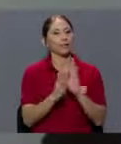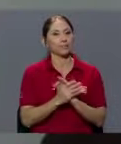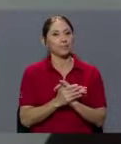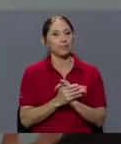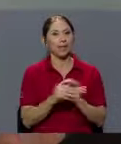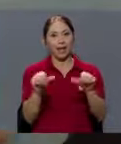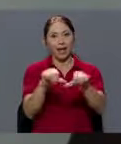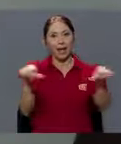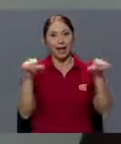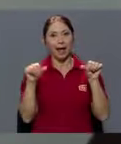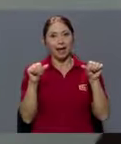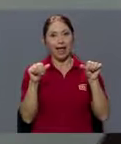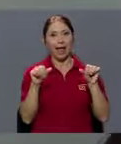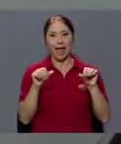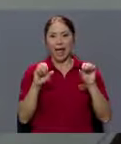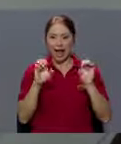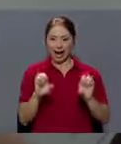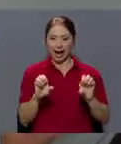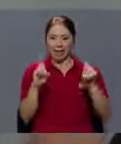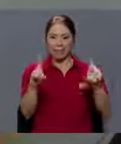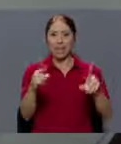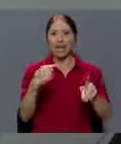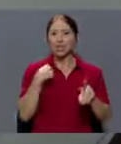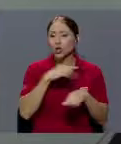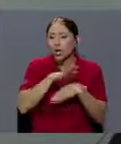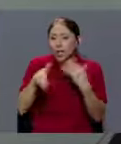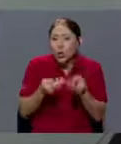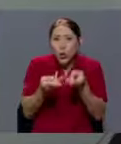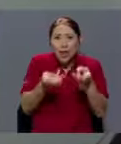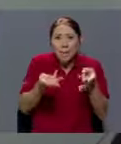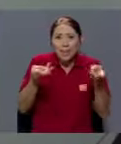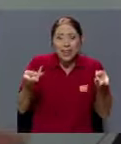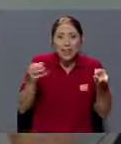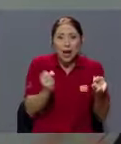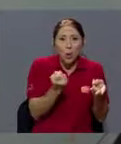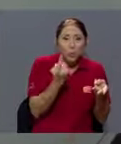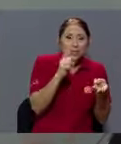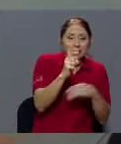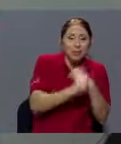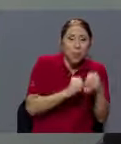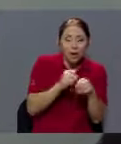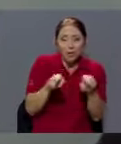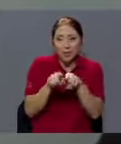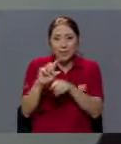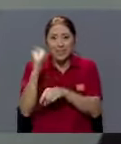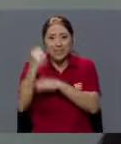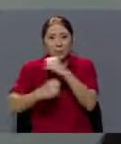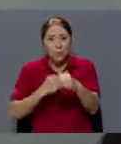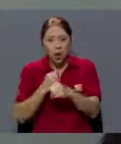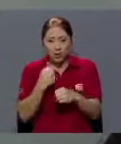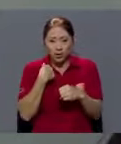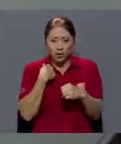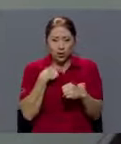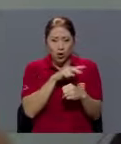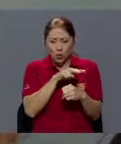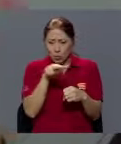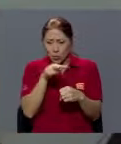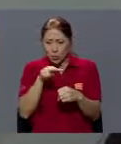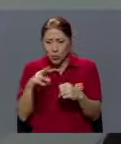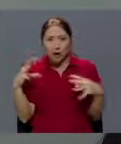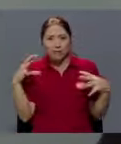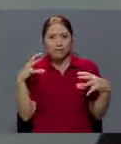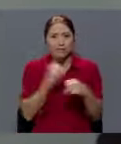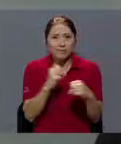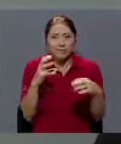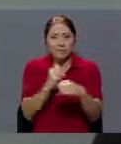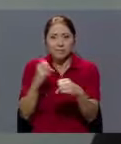Ok, desde la parte académica me hago resúmenes de toda la materia, tanto de undécimo como de décimo, ¿verdad? Y la